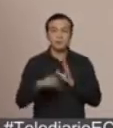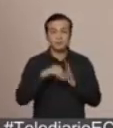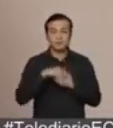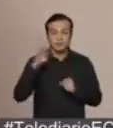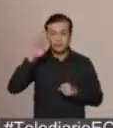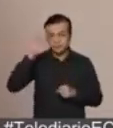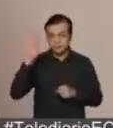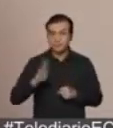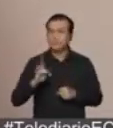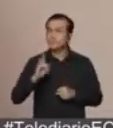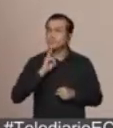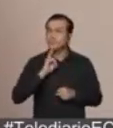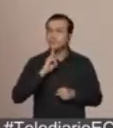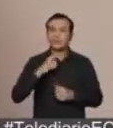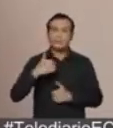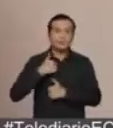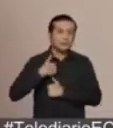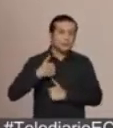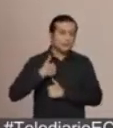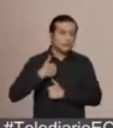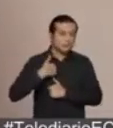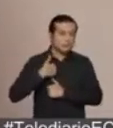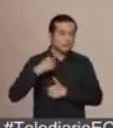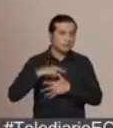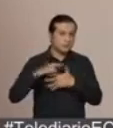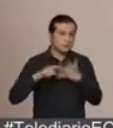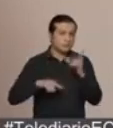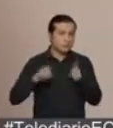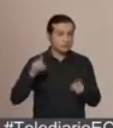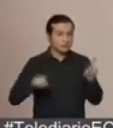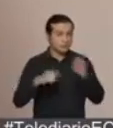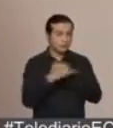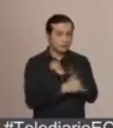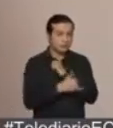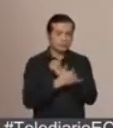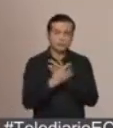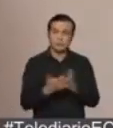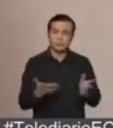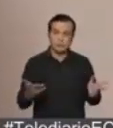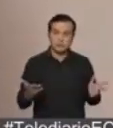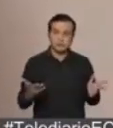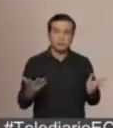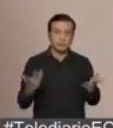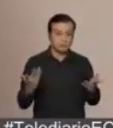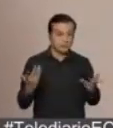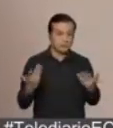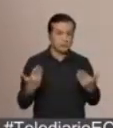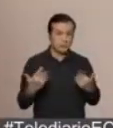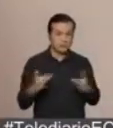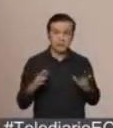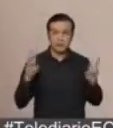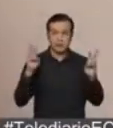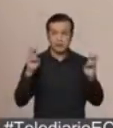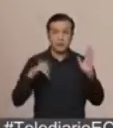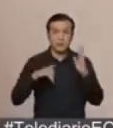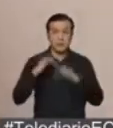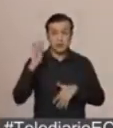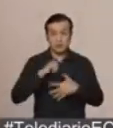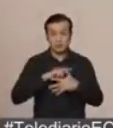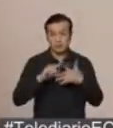Brasil, Estados Unidos, Canadá, entre otros países también. Es decir, hay un tema un poco más amplio